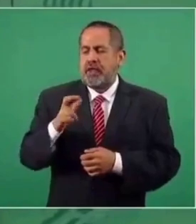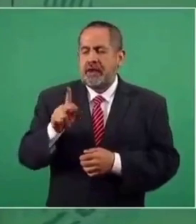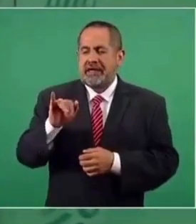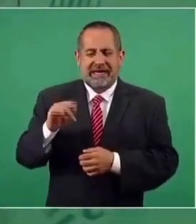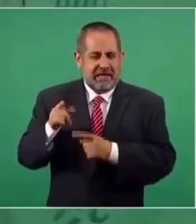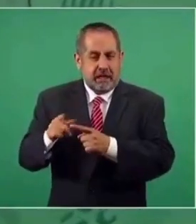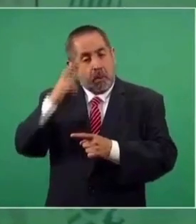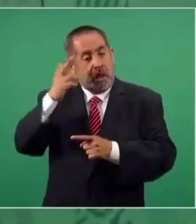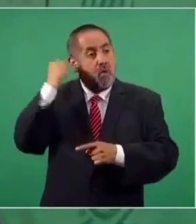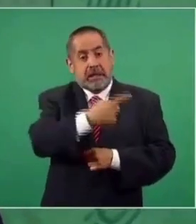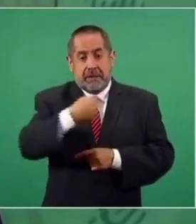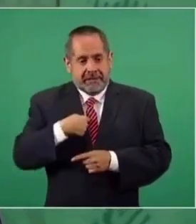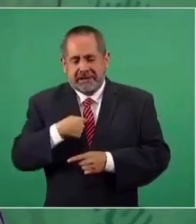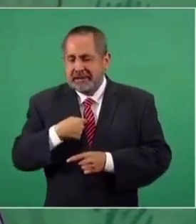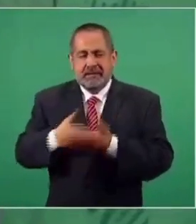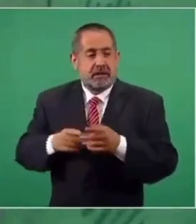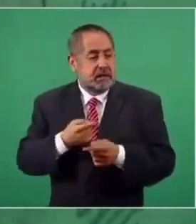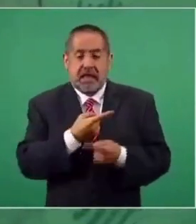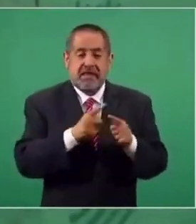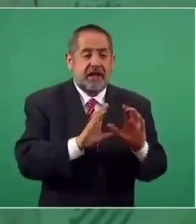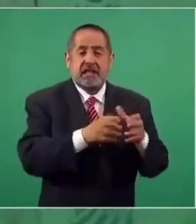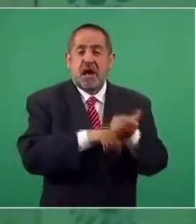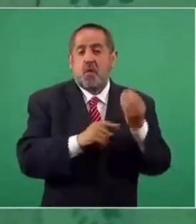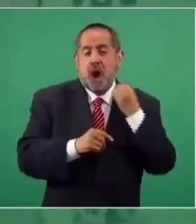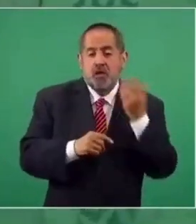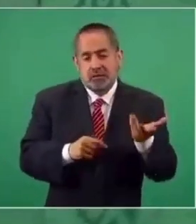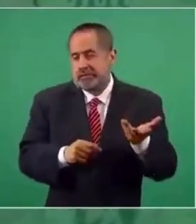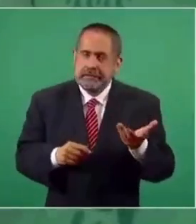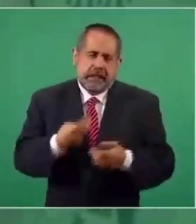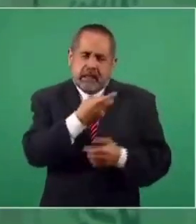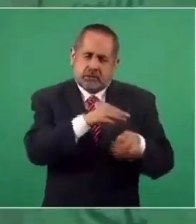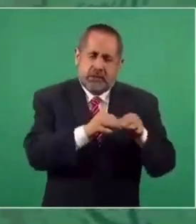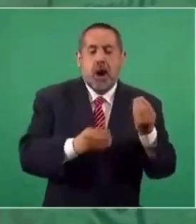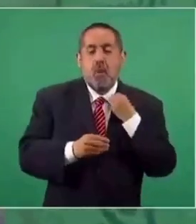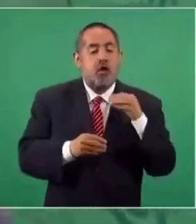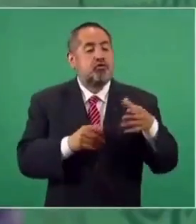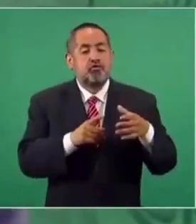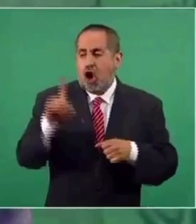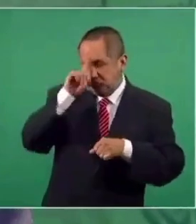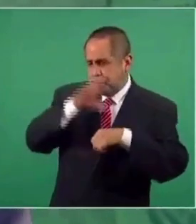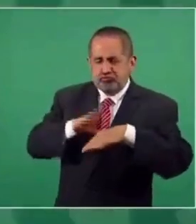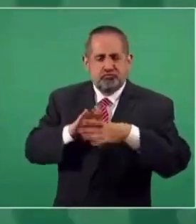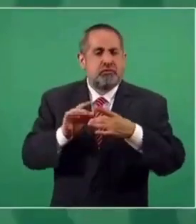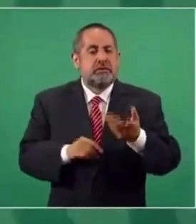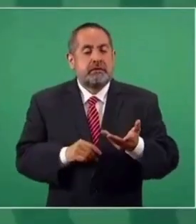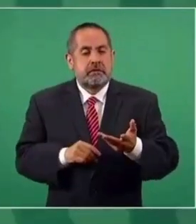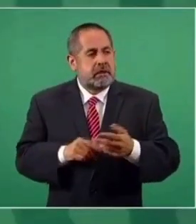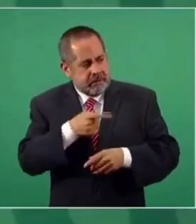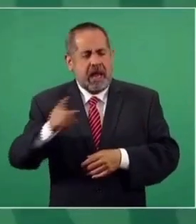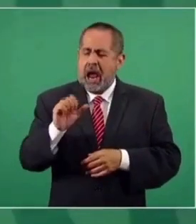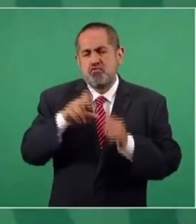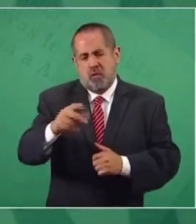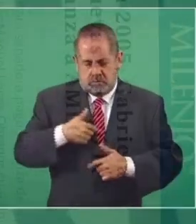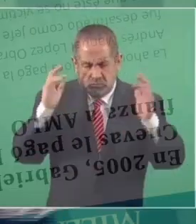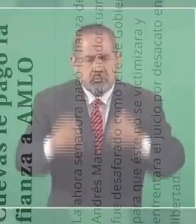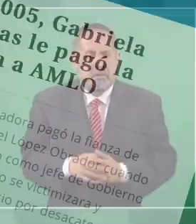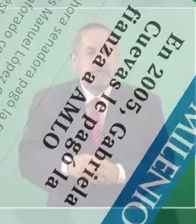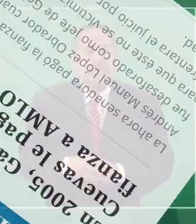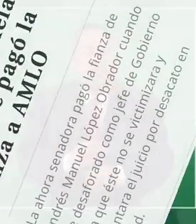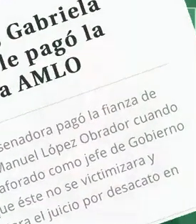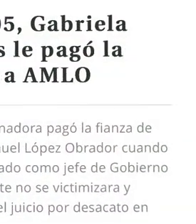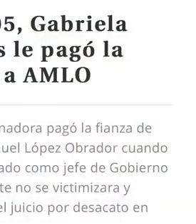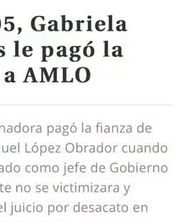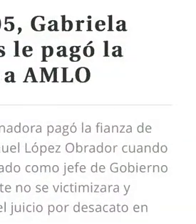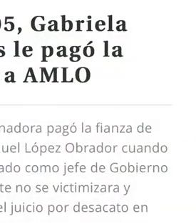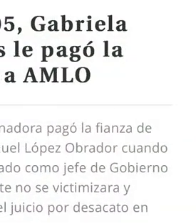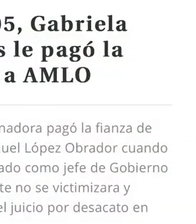del desafuero, que todos los abogados, porque pues ese es su trabajo, lo primero que recomiendan es ampárate. ¿Y